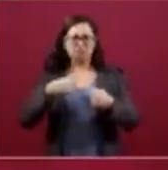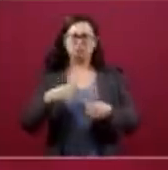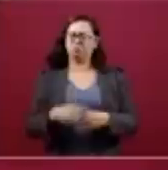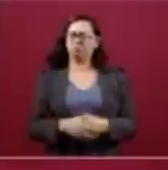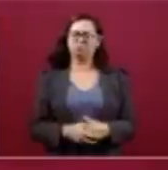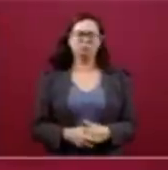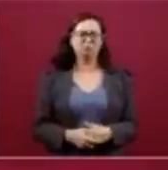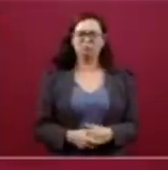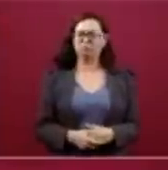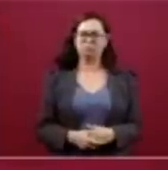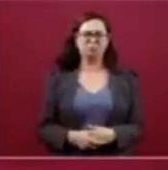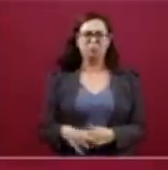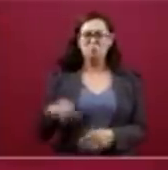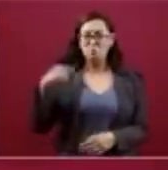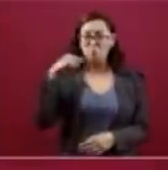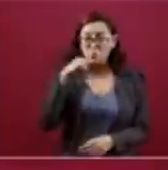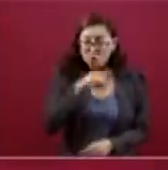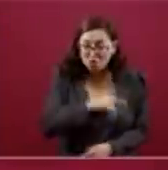me vuelvo hipócrita.